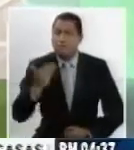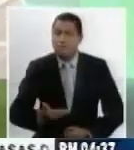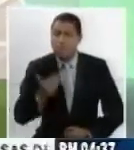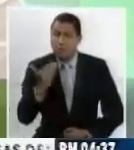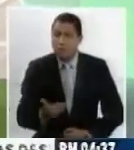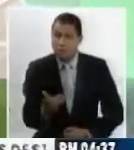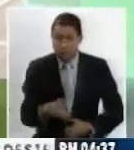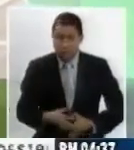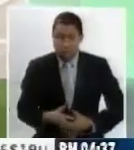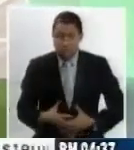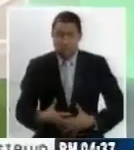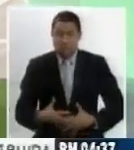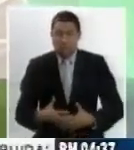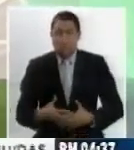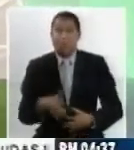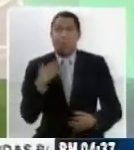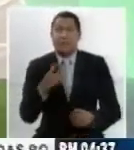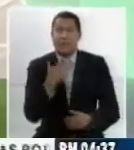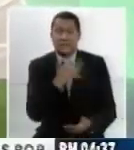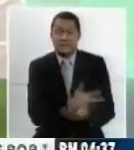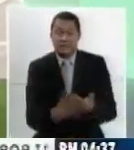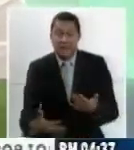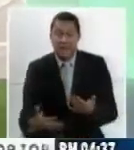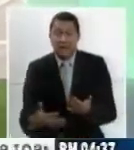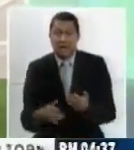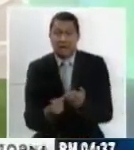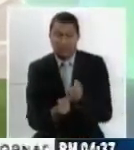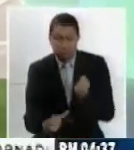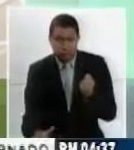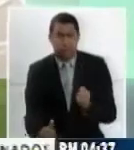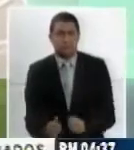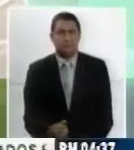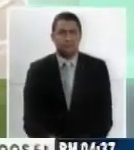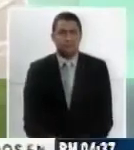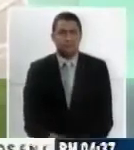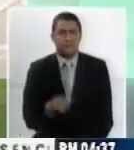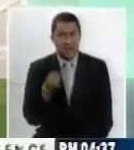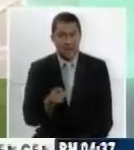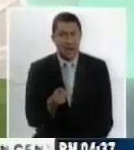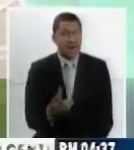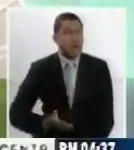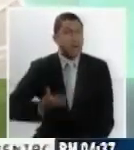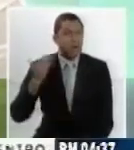y tan inflamatorios que pueden hacer sangrar el bebé a través de las evacuaciones. De allí que sea